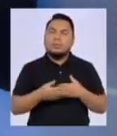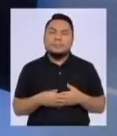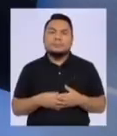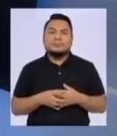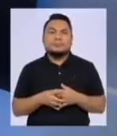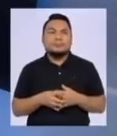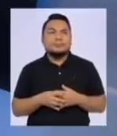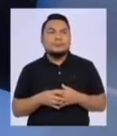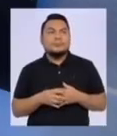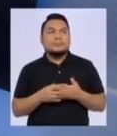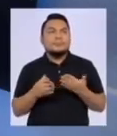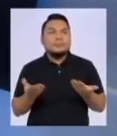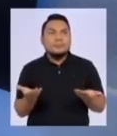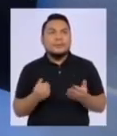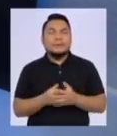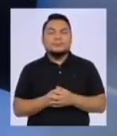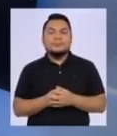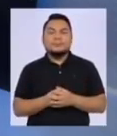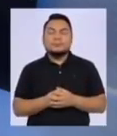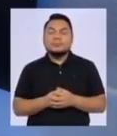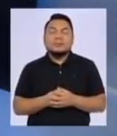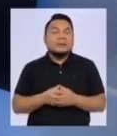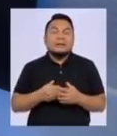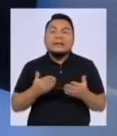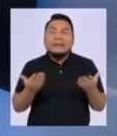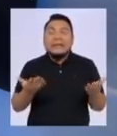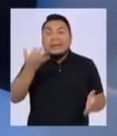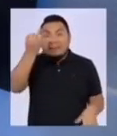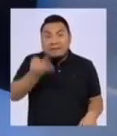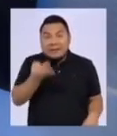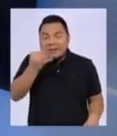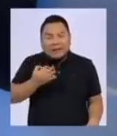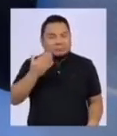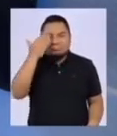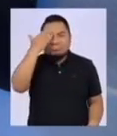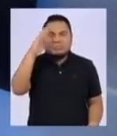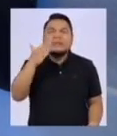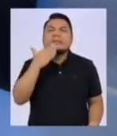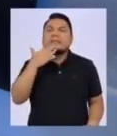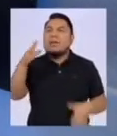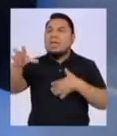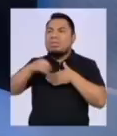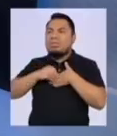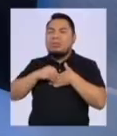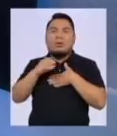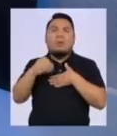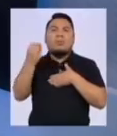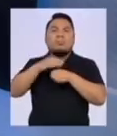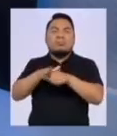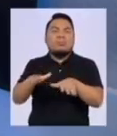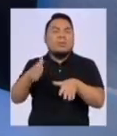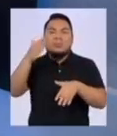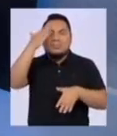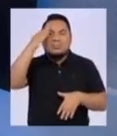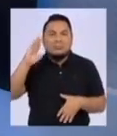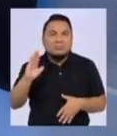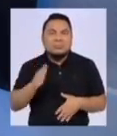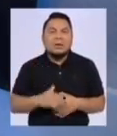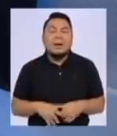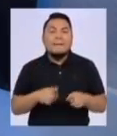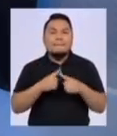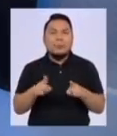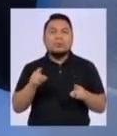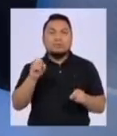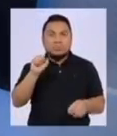Mira, más que rastrearlo, no sé bien quién me pudo haber contagiado ni dónde lo pude haber adquirido. Lo que sí hice, ni bien tuve